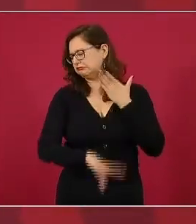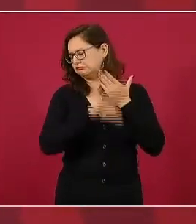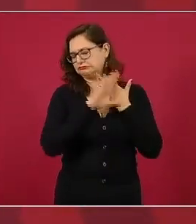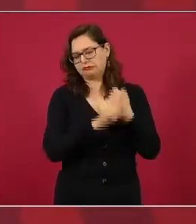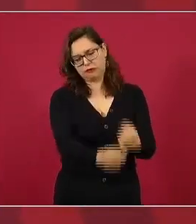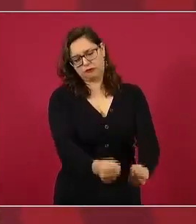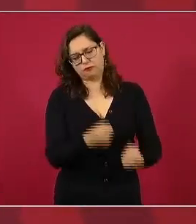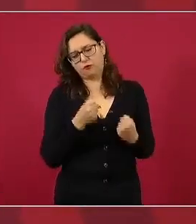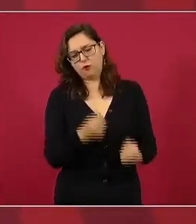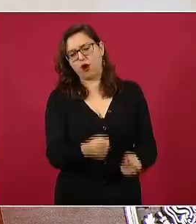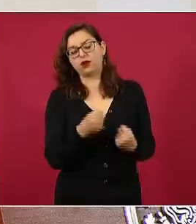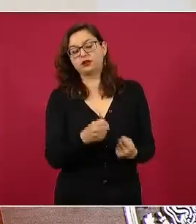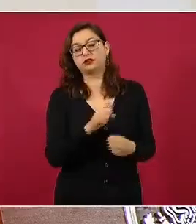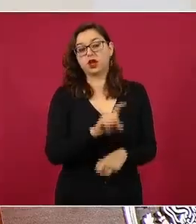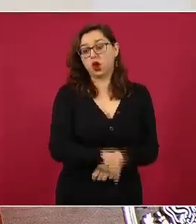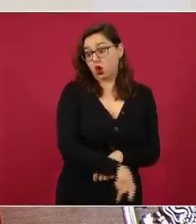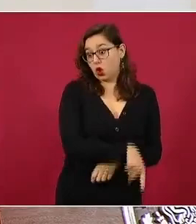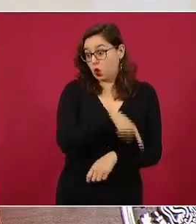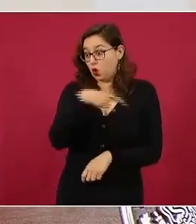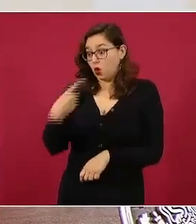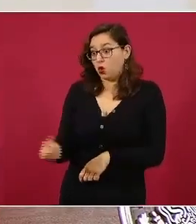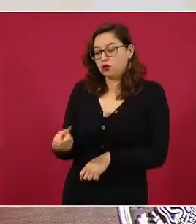Y otro,